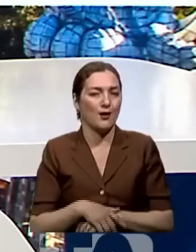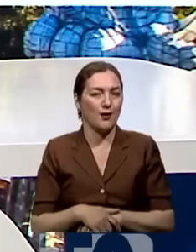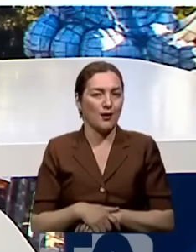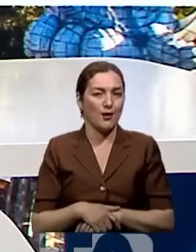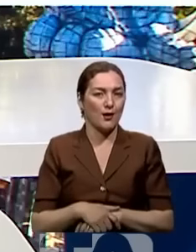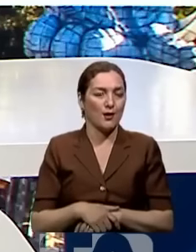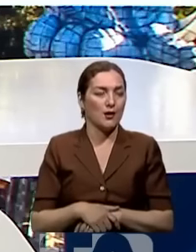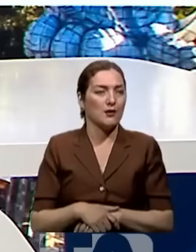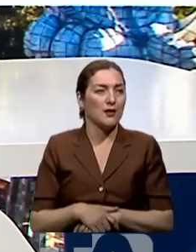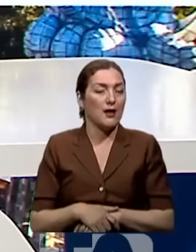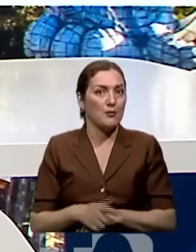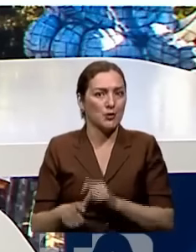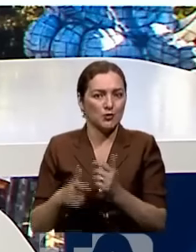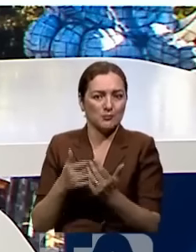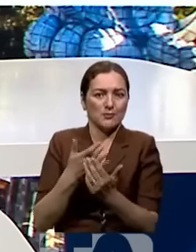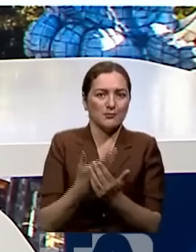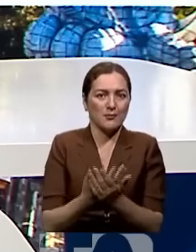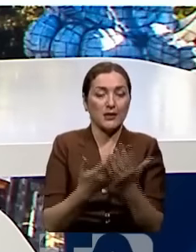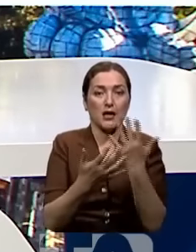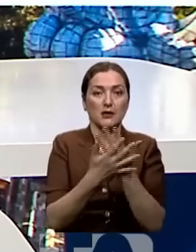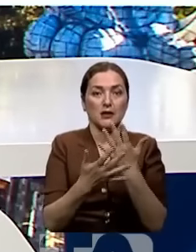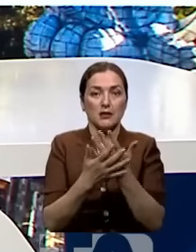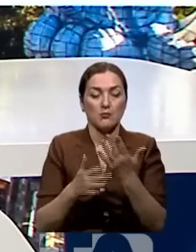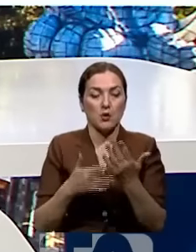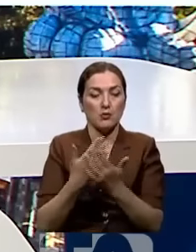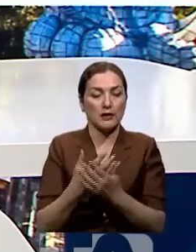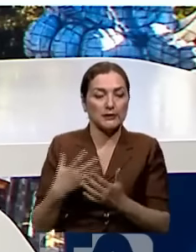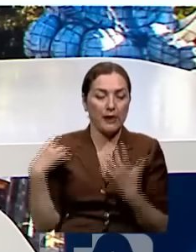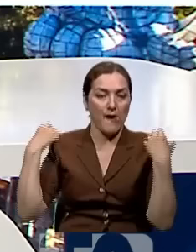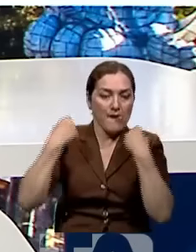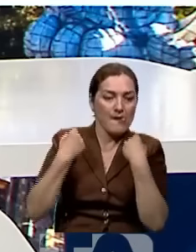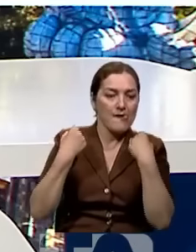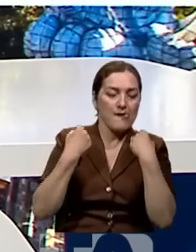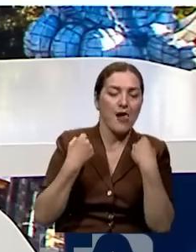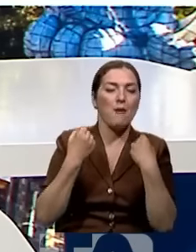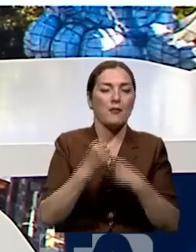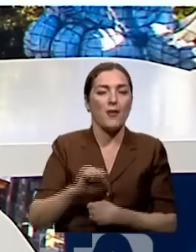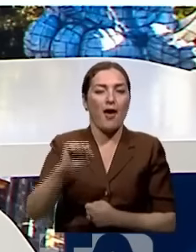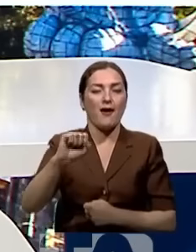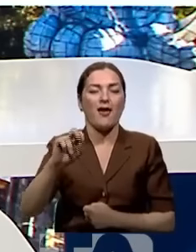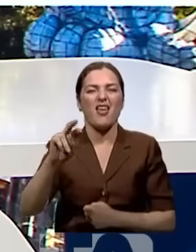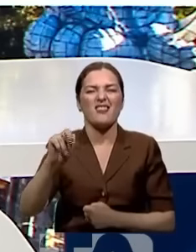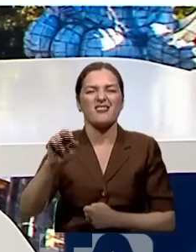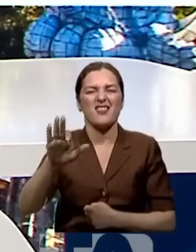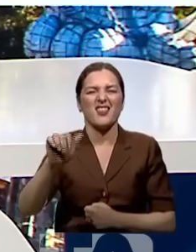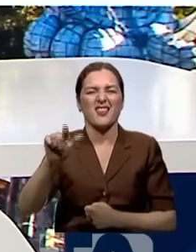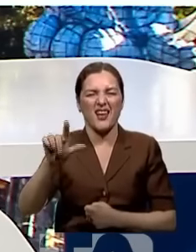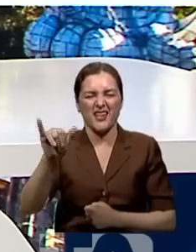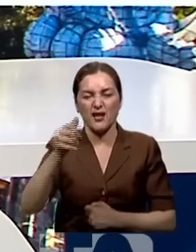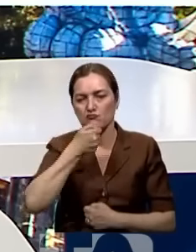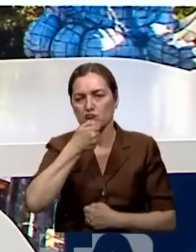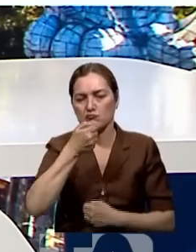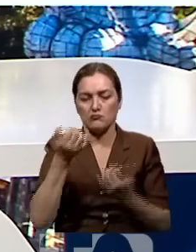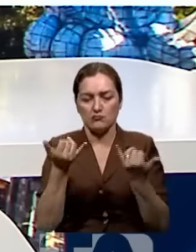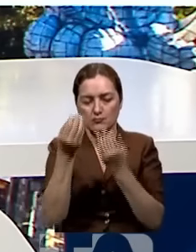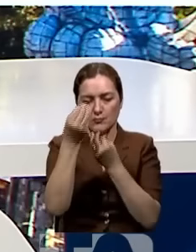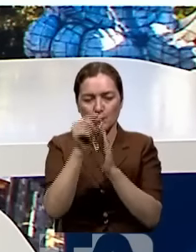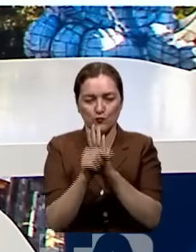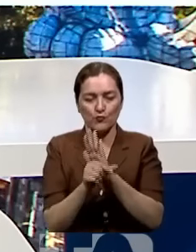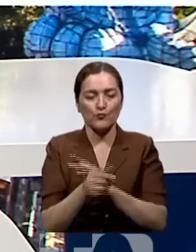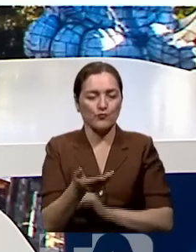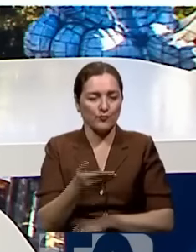han empezado a llegar para disfrutar de este feriado. Ya están listos y nuestra compañera Natalie Jiménez se encuentra en el punto para comentarnos todos